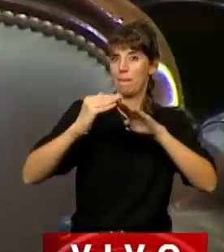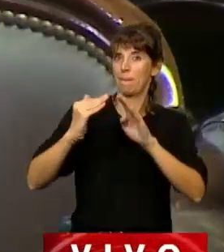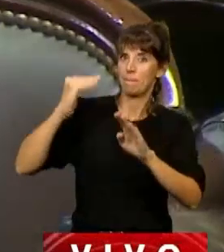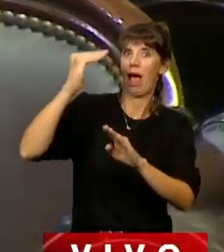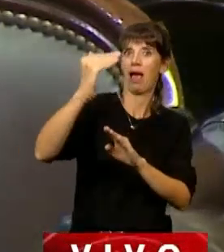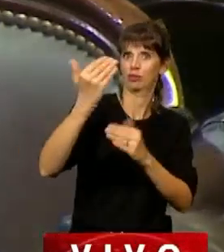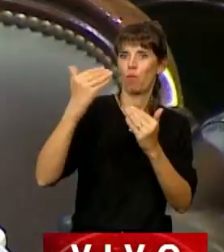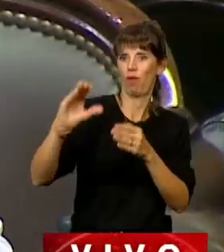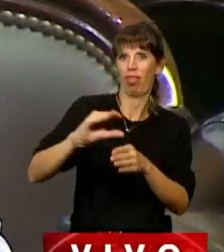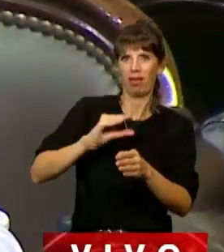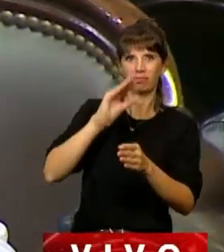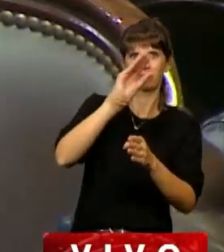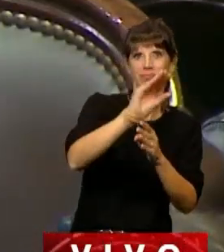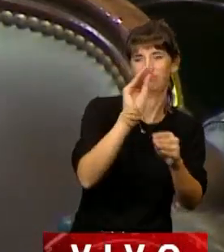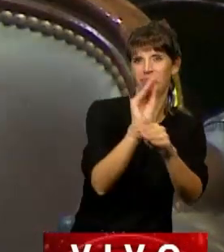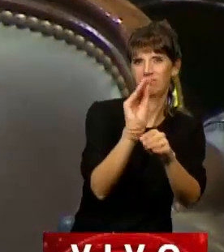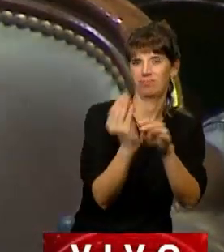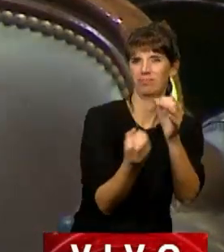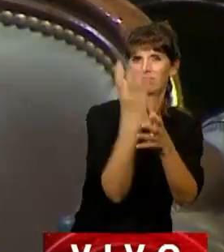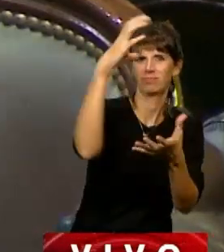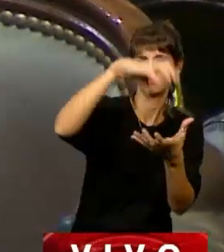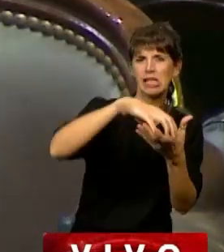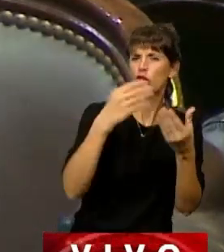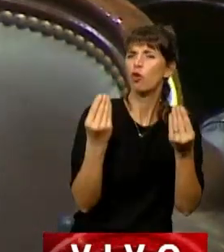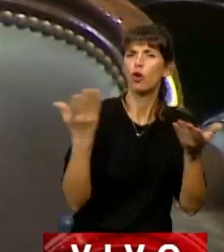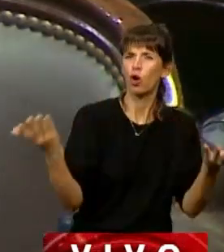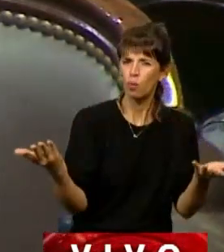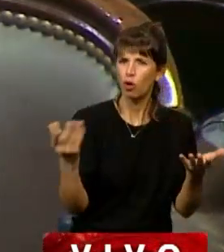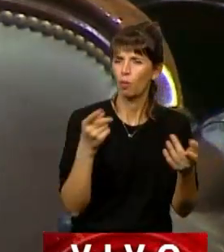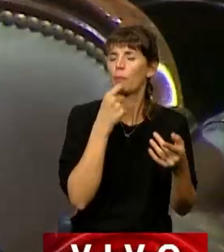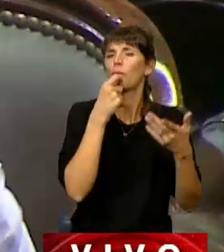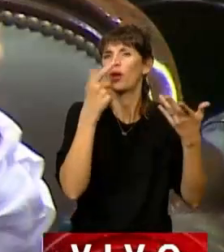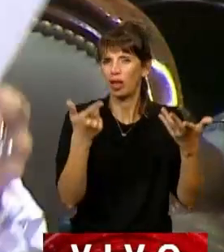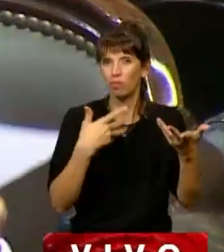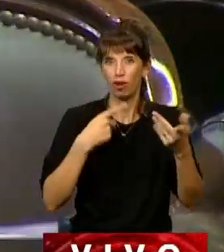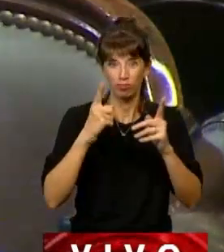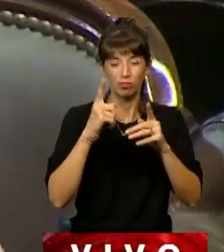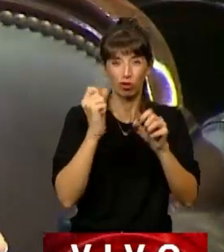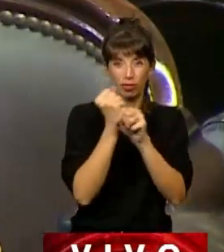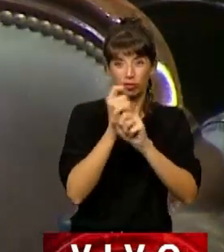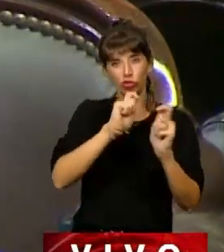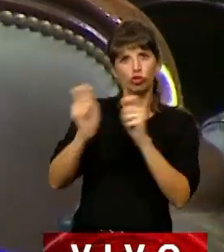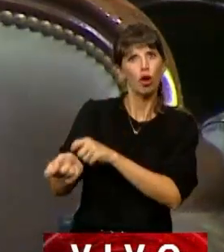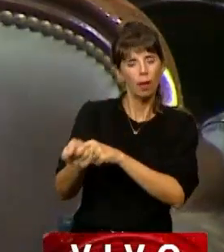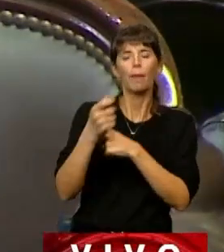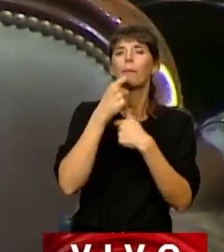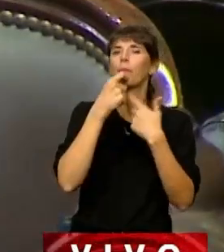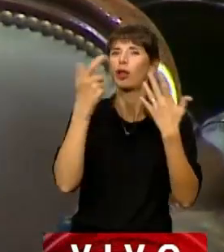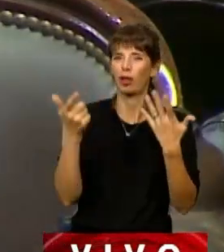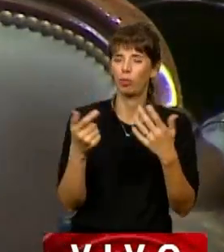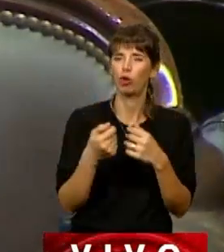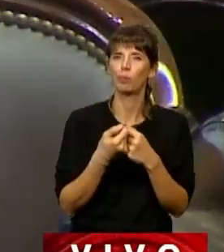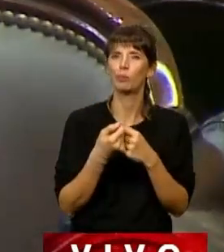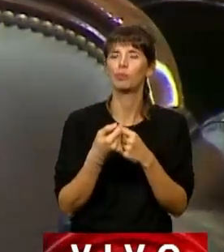¿Cómo será que estamos delegando facultades que hasta las mismas sanciones las delegamos? Porque estamos